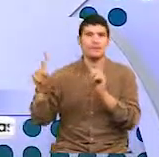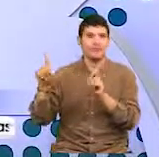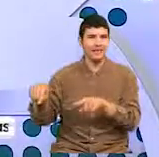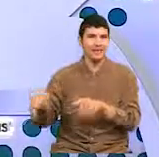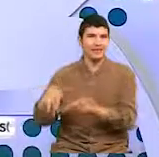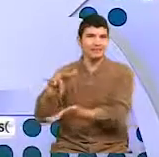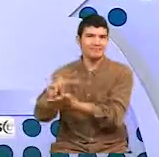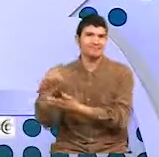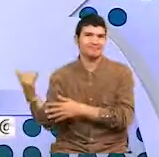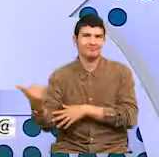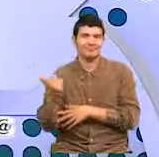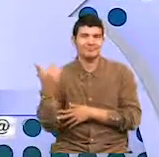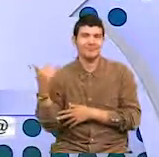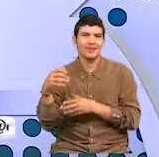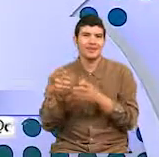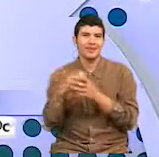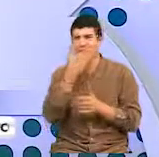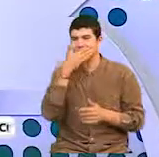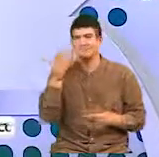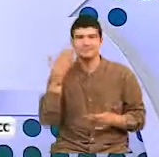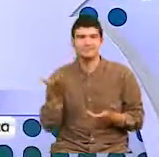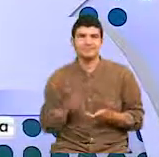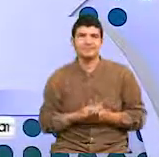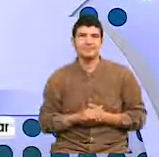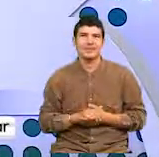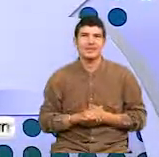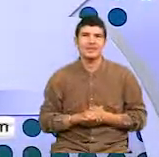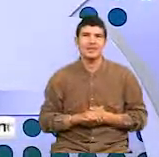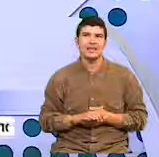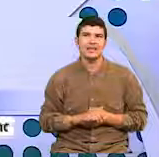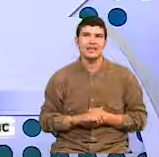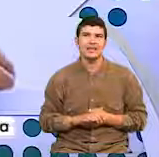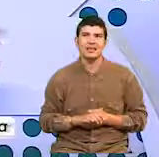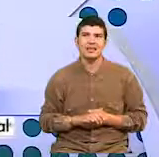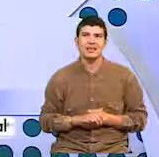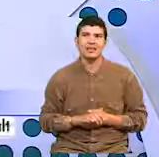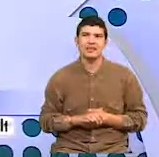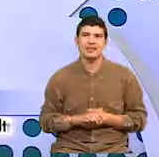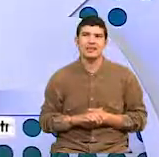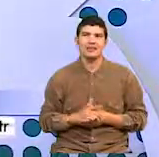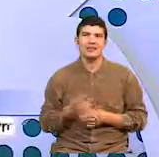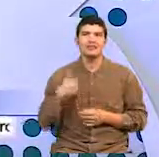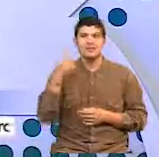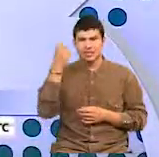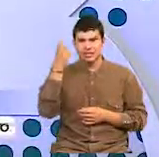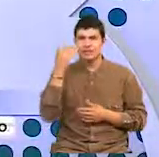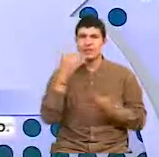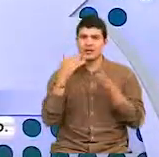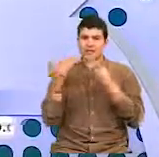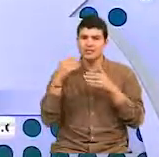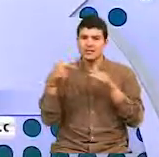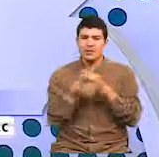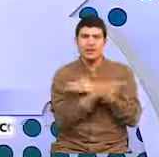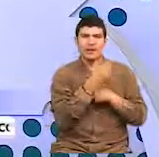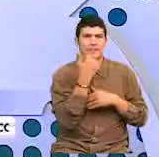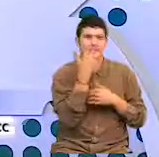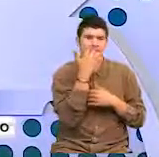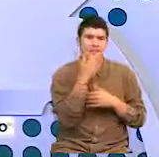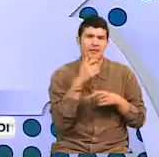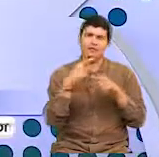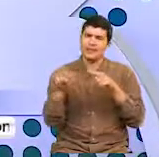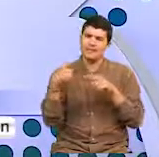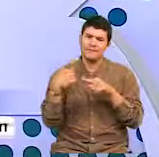presencia de grupos delictivos, le dé cierto miedo en ir hasta allá. Pero